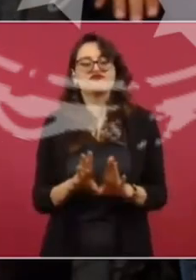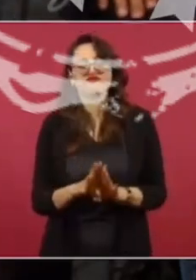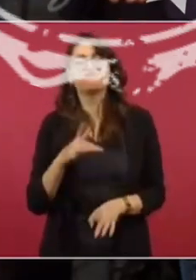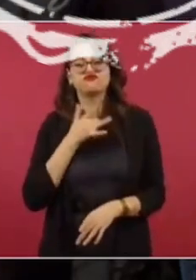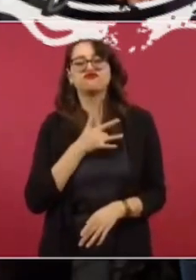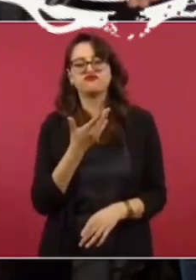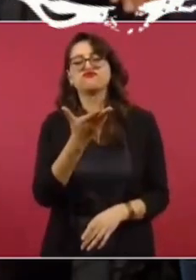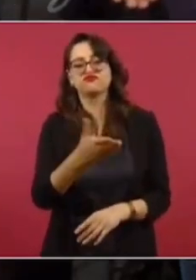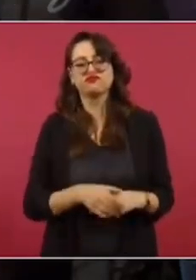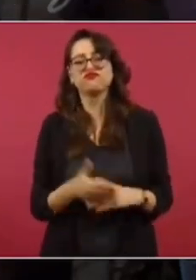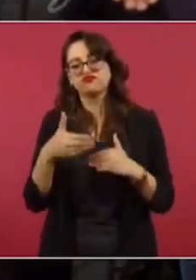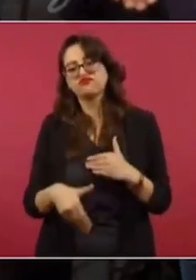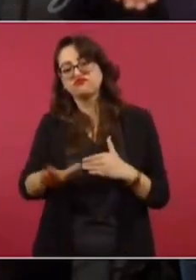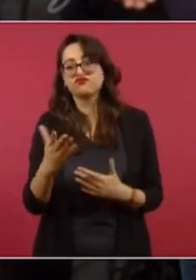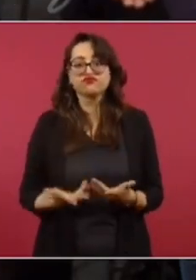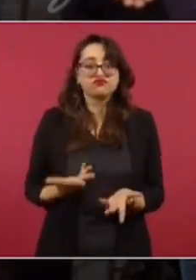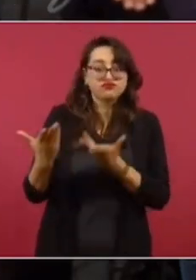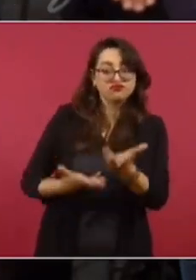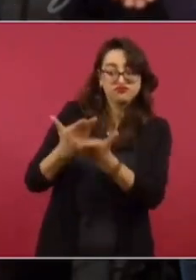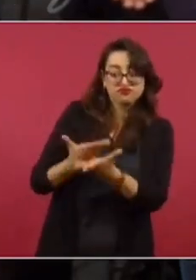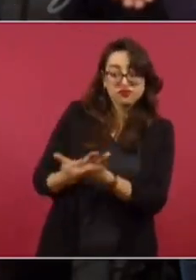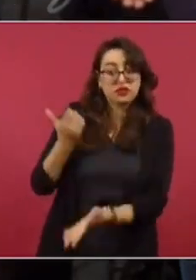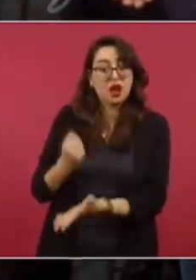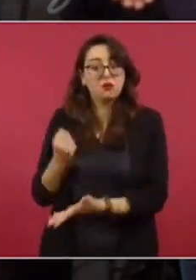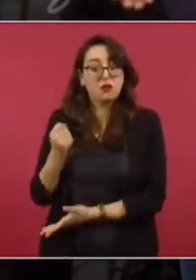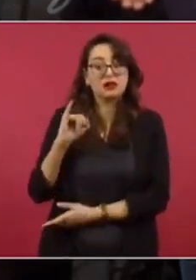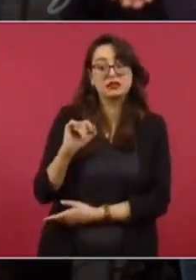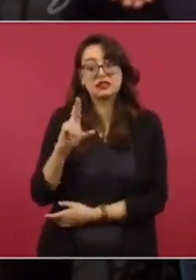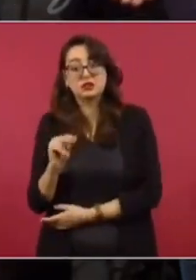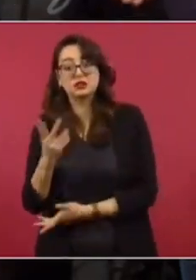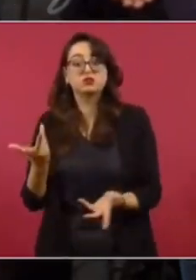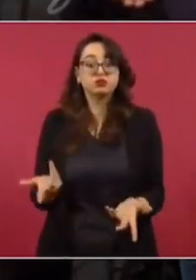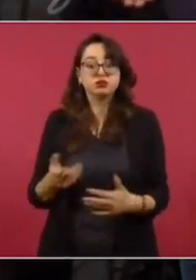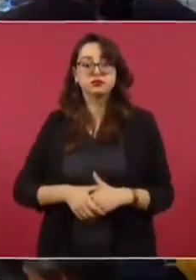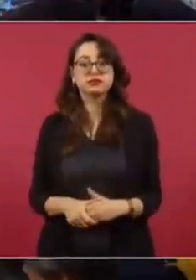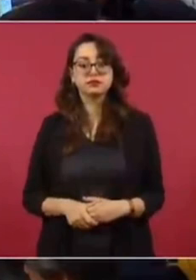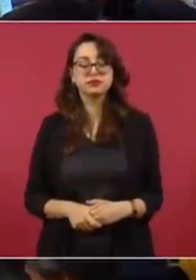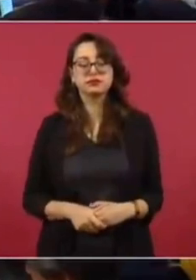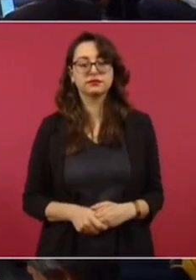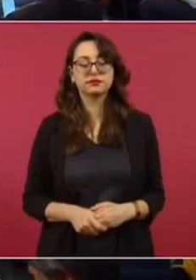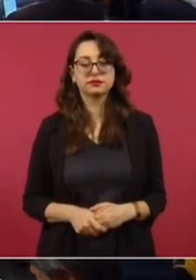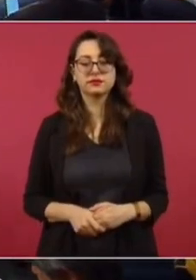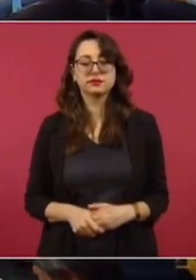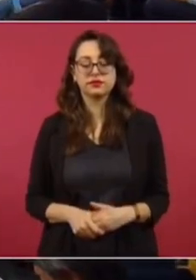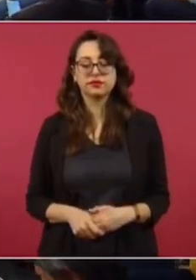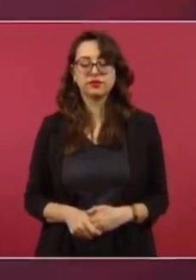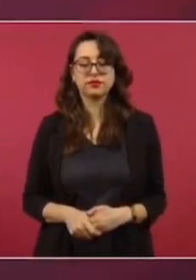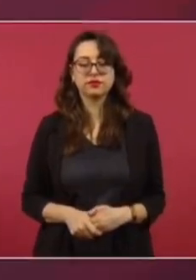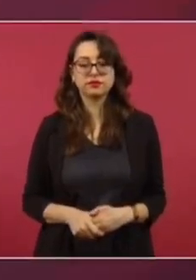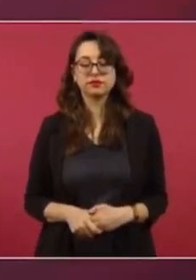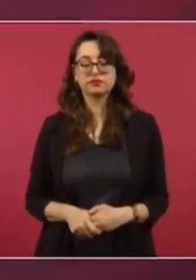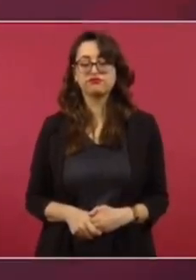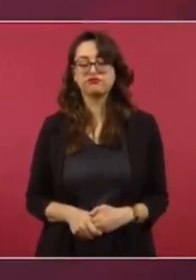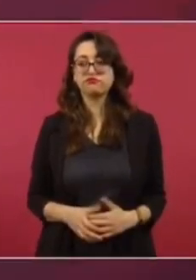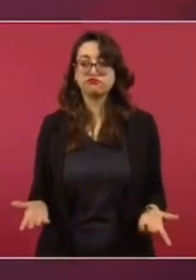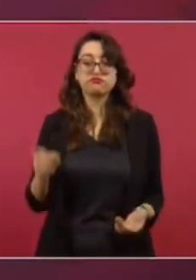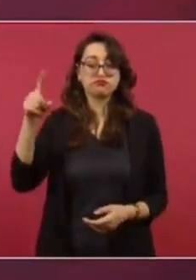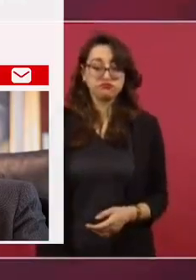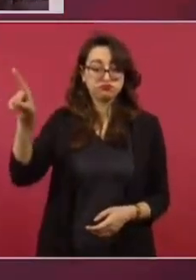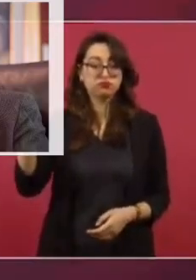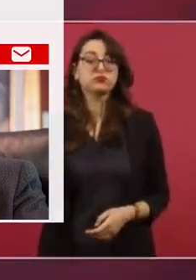¿Cuál es la previsión para lograr la aprobación de varias minutas que están ahí en el Senado? Bueno, nosotros confiamos en que los senadores de la